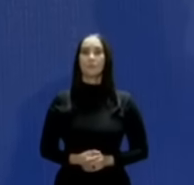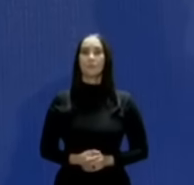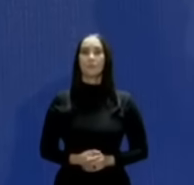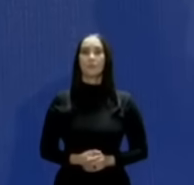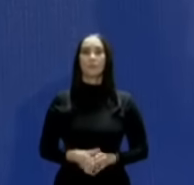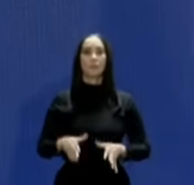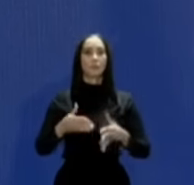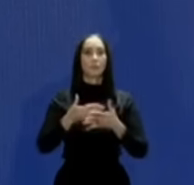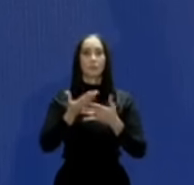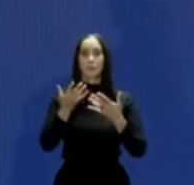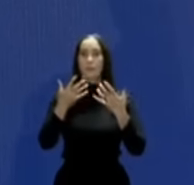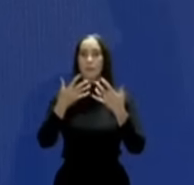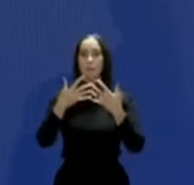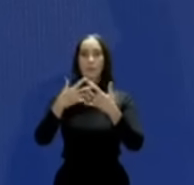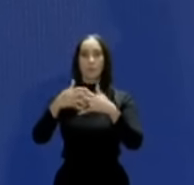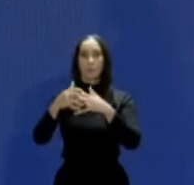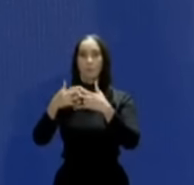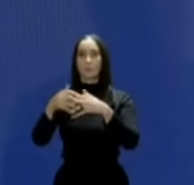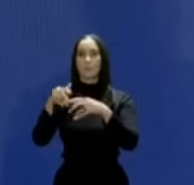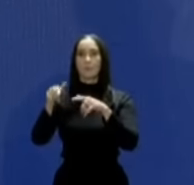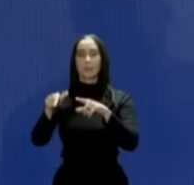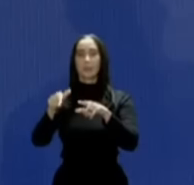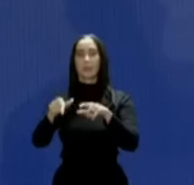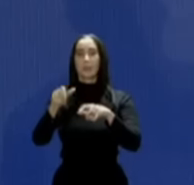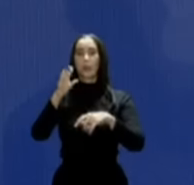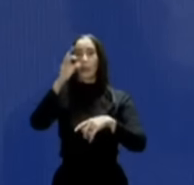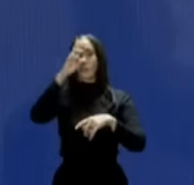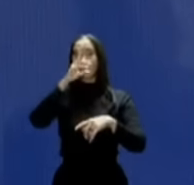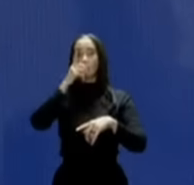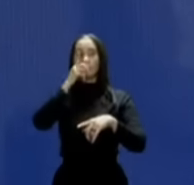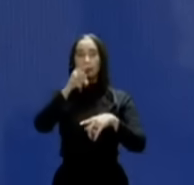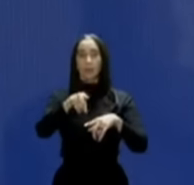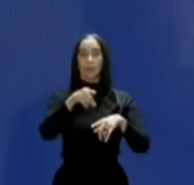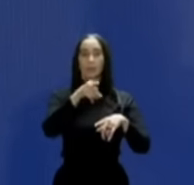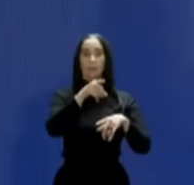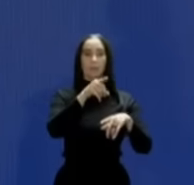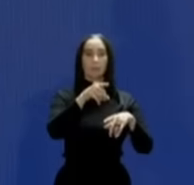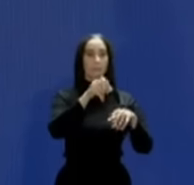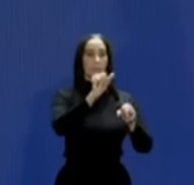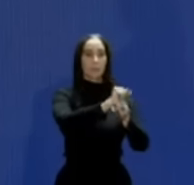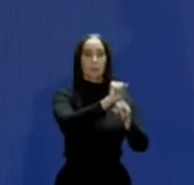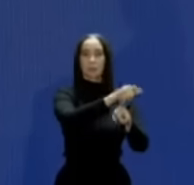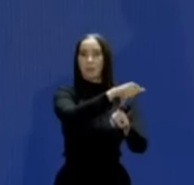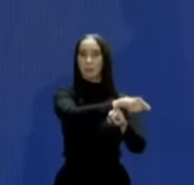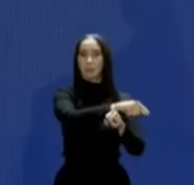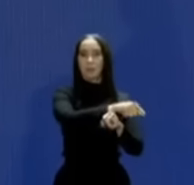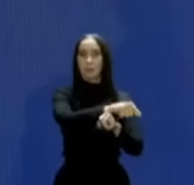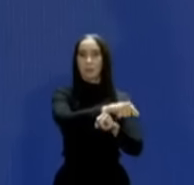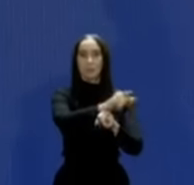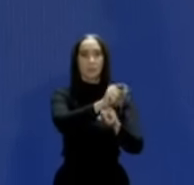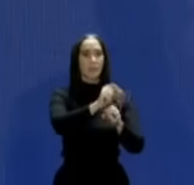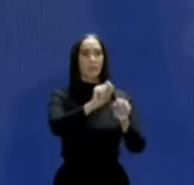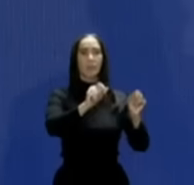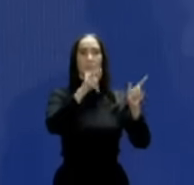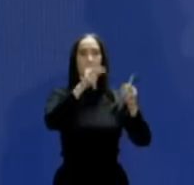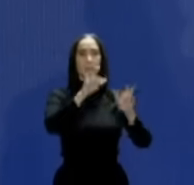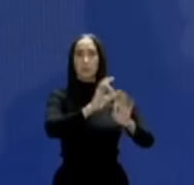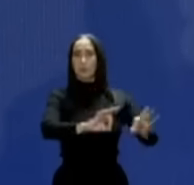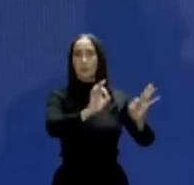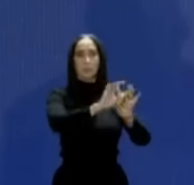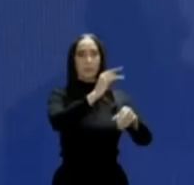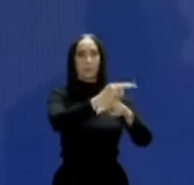no hay ningún empresario dominicano, ni siquiera ningún empresario importante haitiano. Eso es parte de